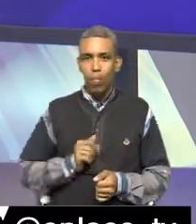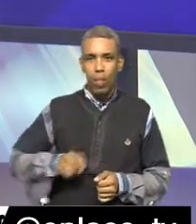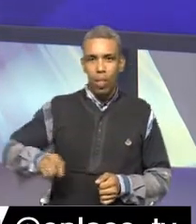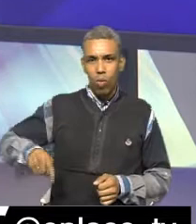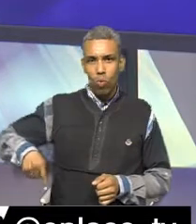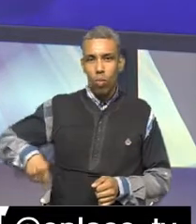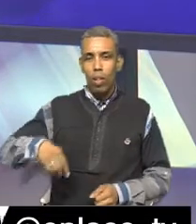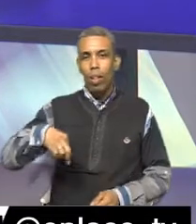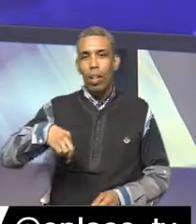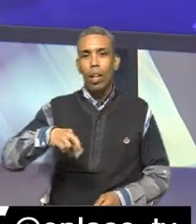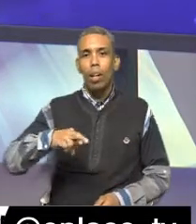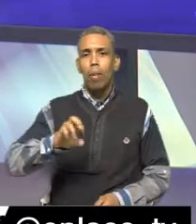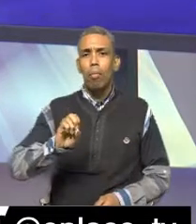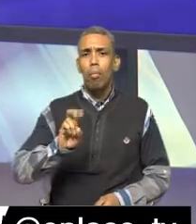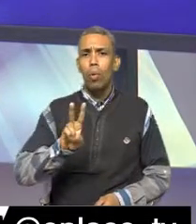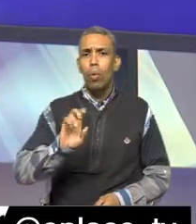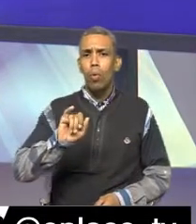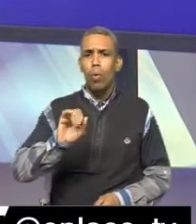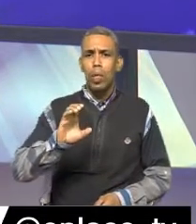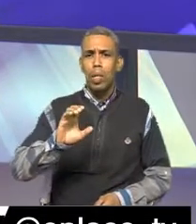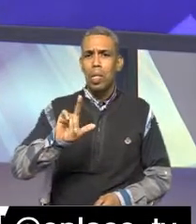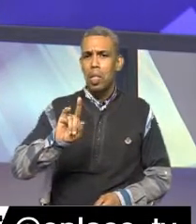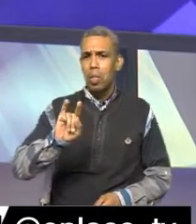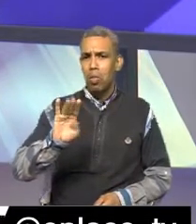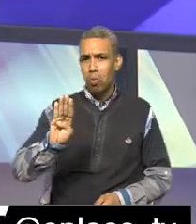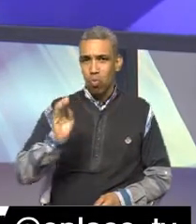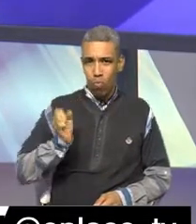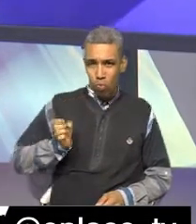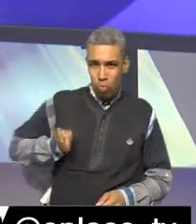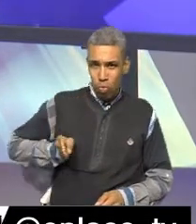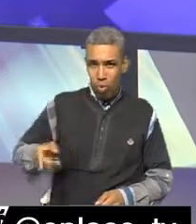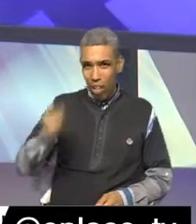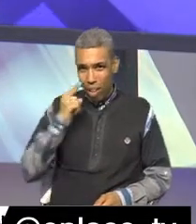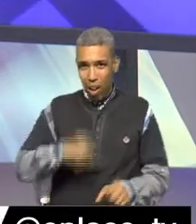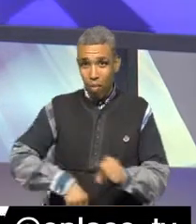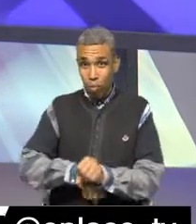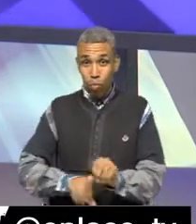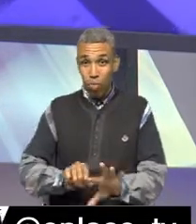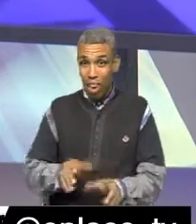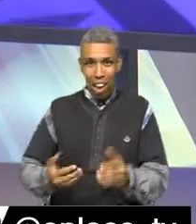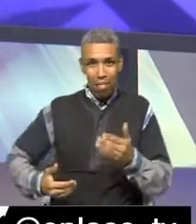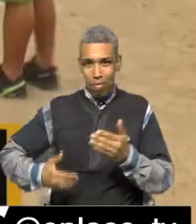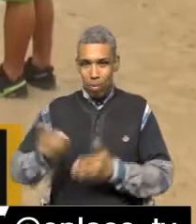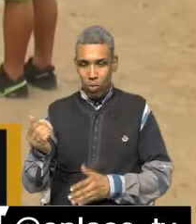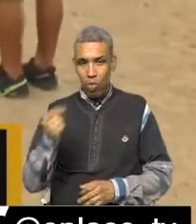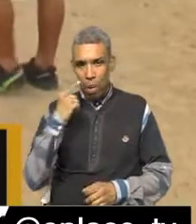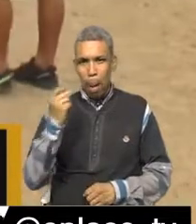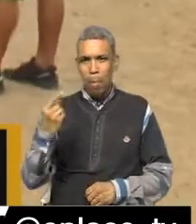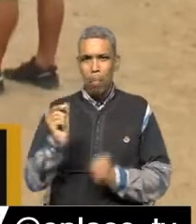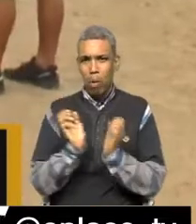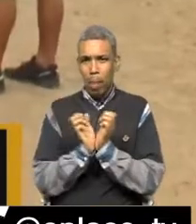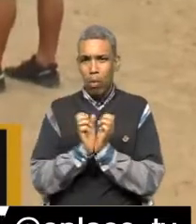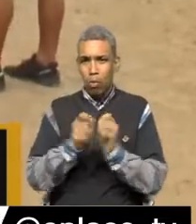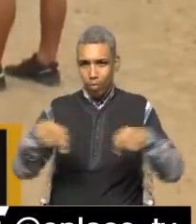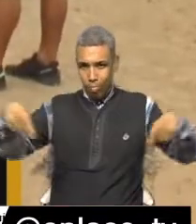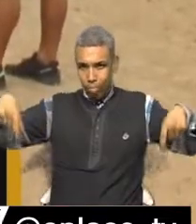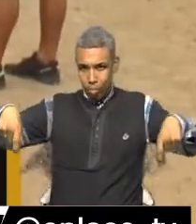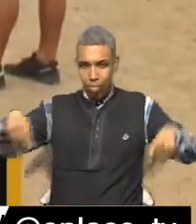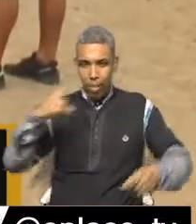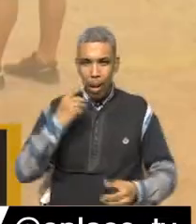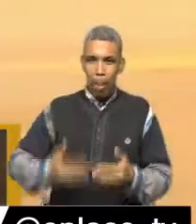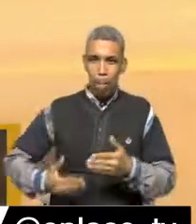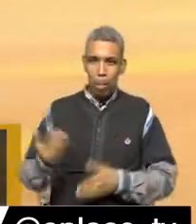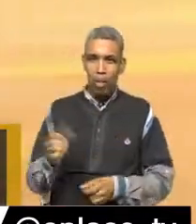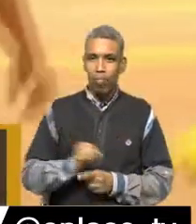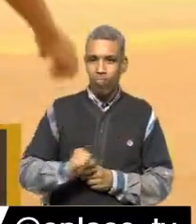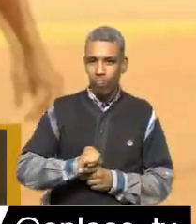de la ciudad. Las prácticas se adelantan en la sintética La Monumental del barrio Primero de Mayo. Inició sus labores deportivas Proviclub Escuela